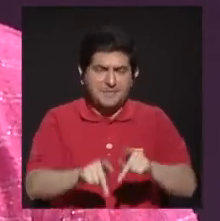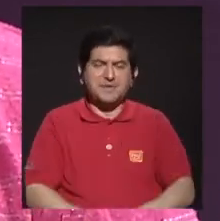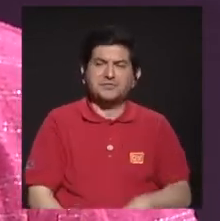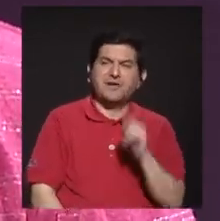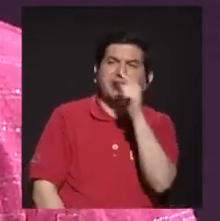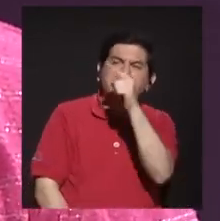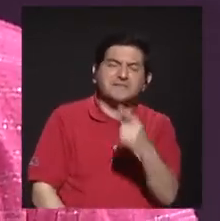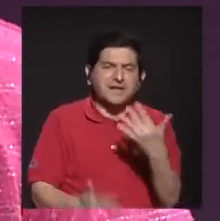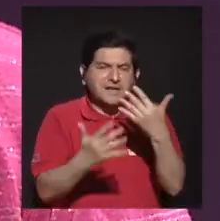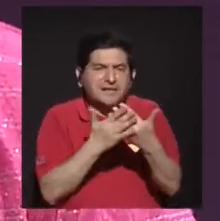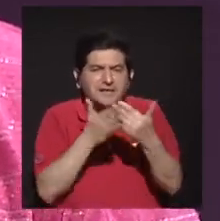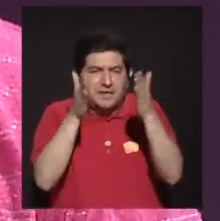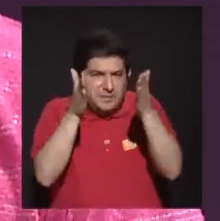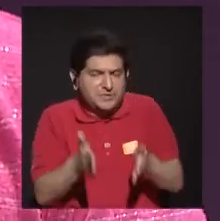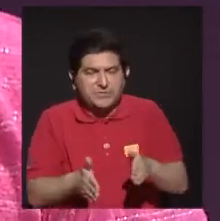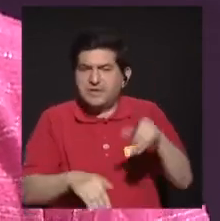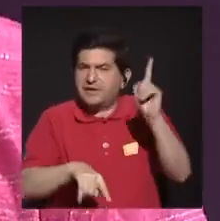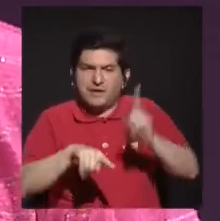allá encerradas, que